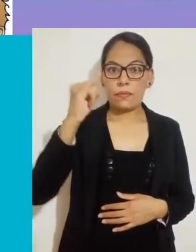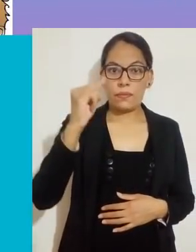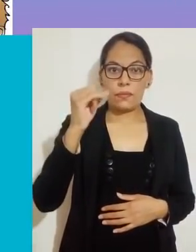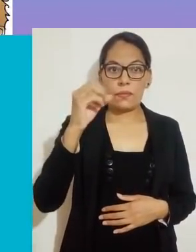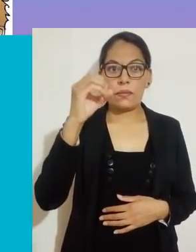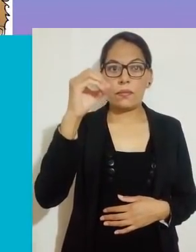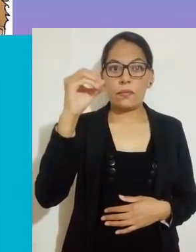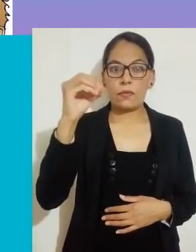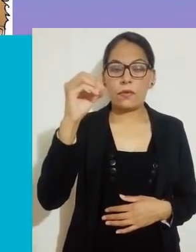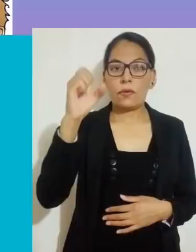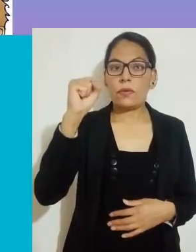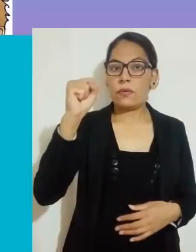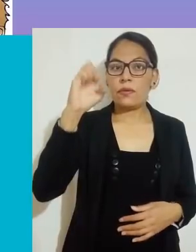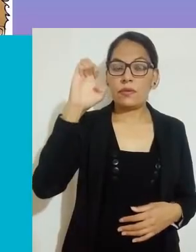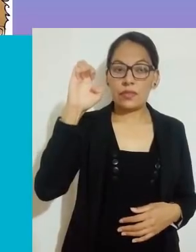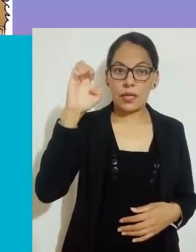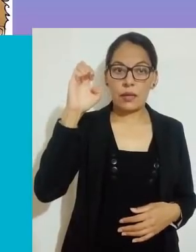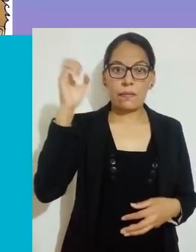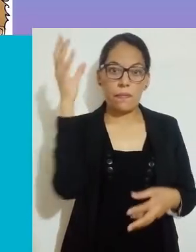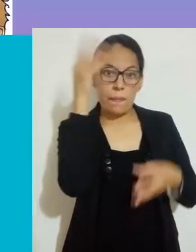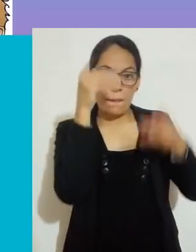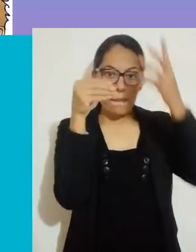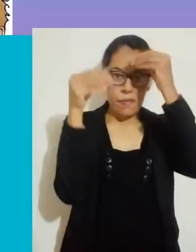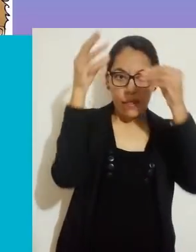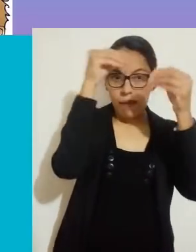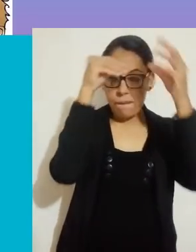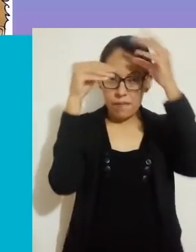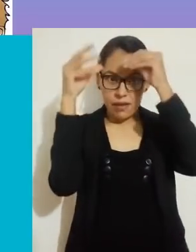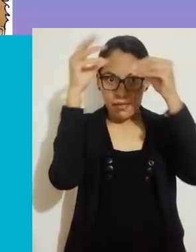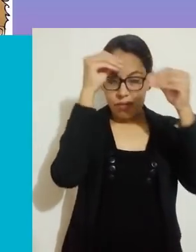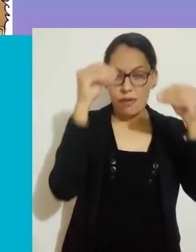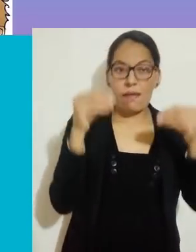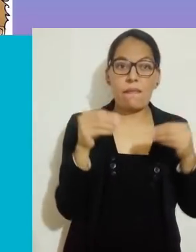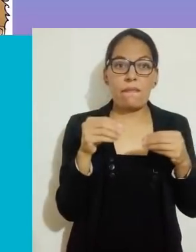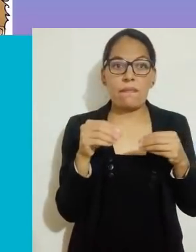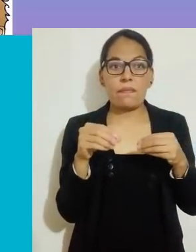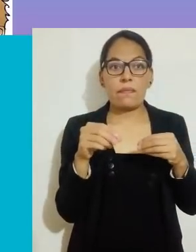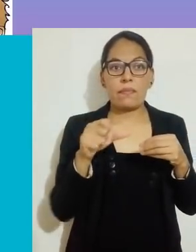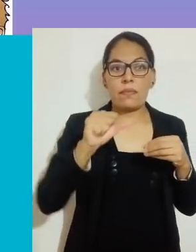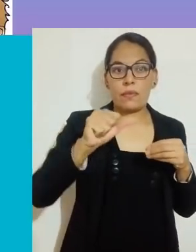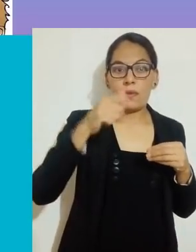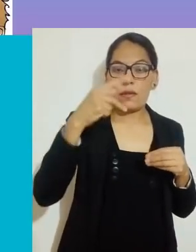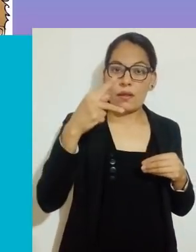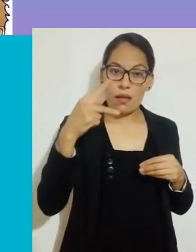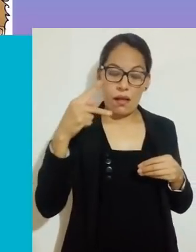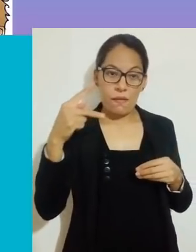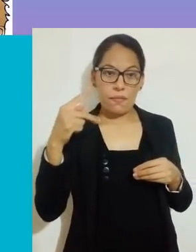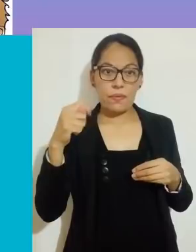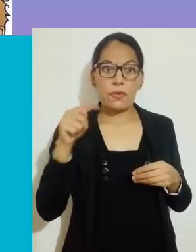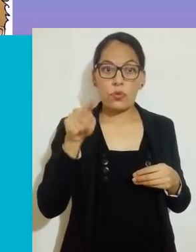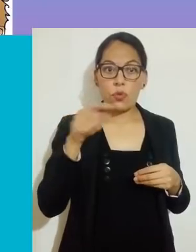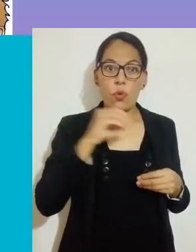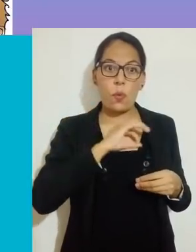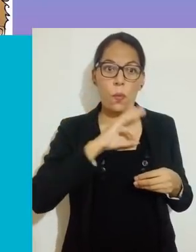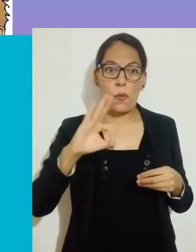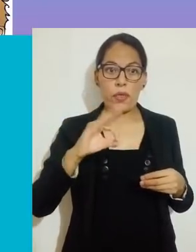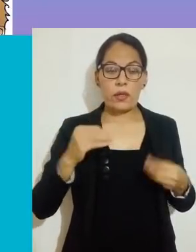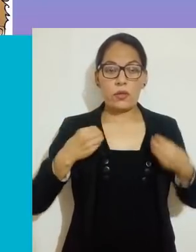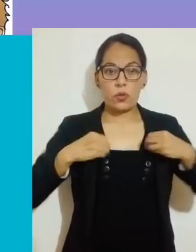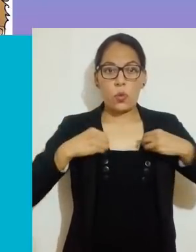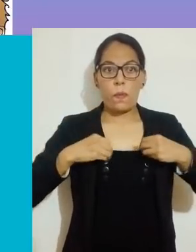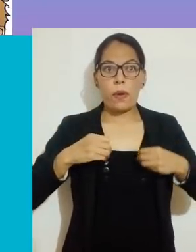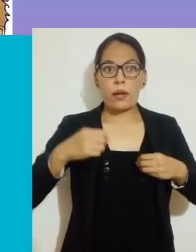José Aprende es la app para ti. José Aprende puede también utilizarse con niños